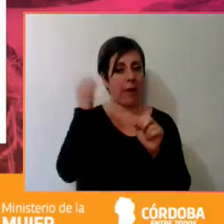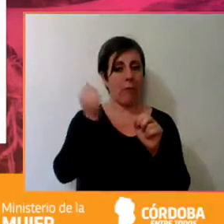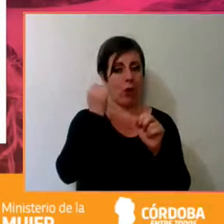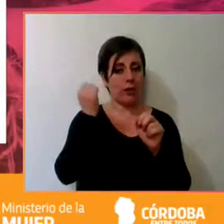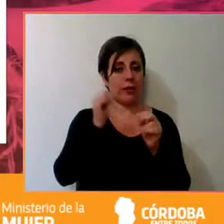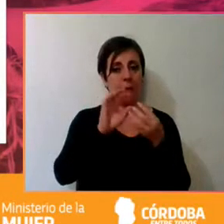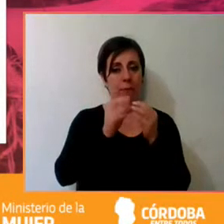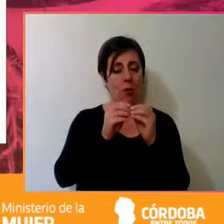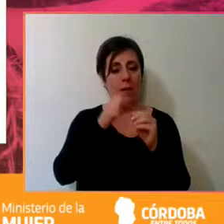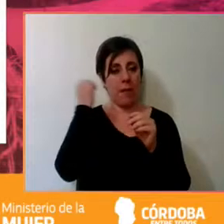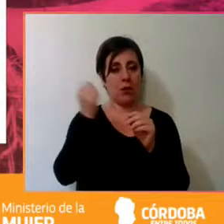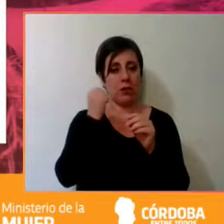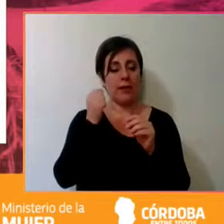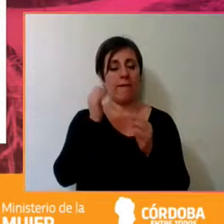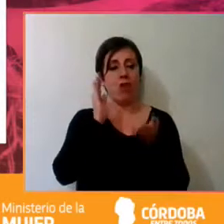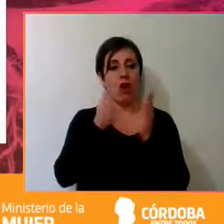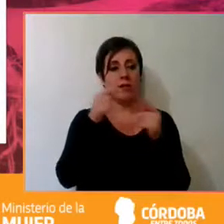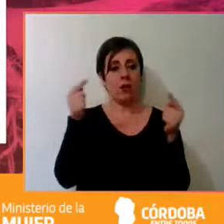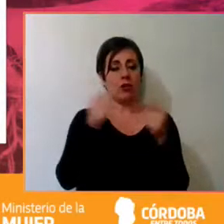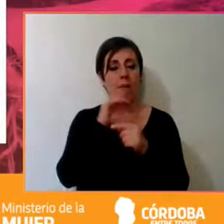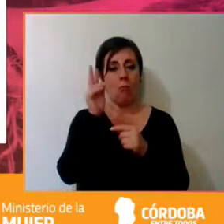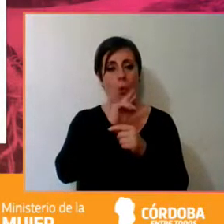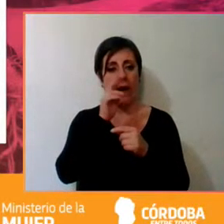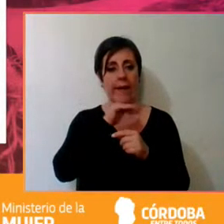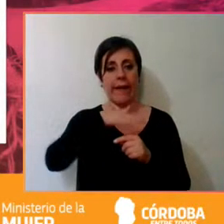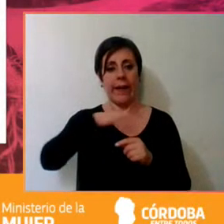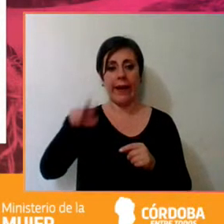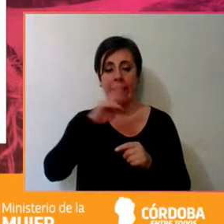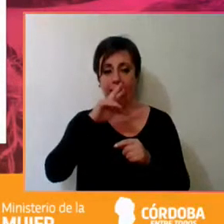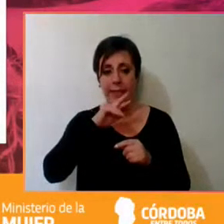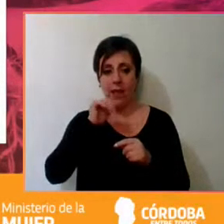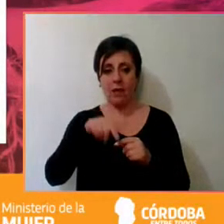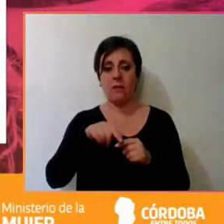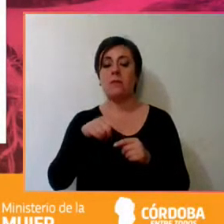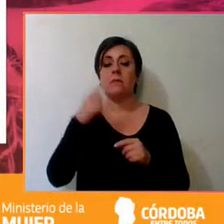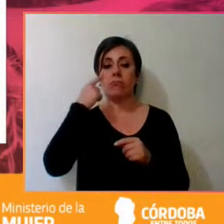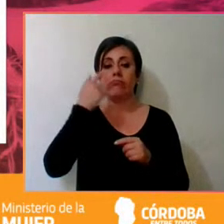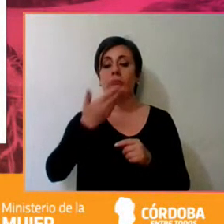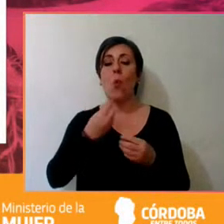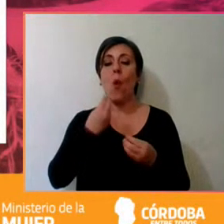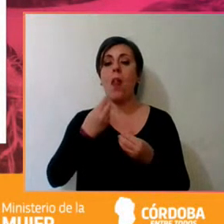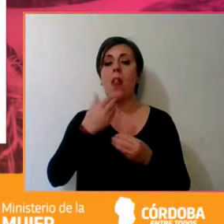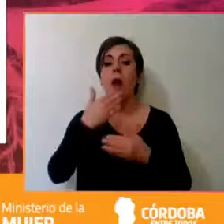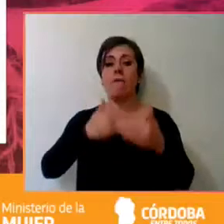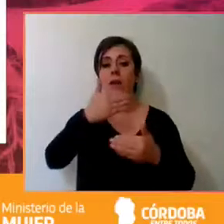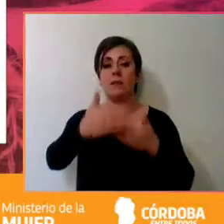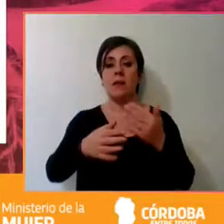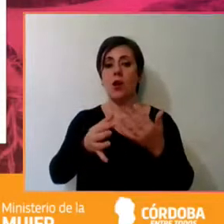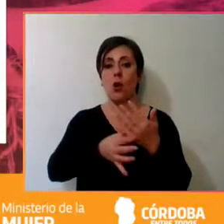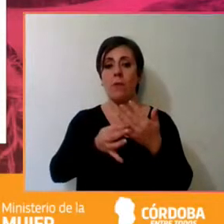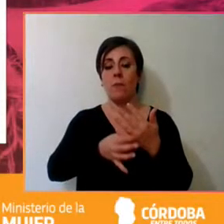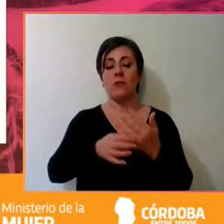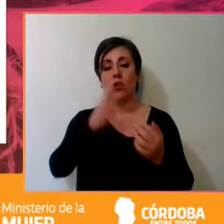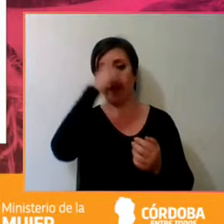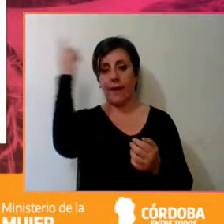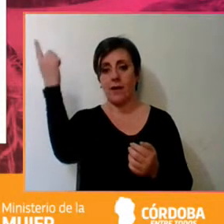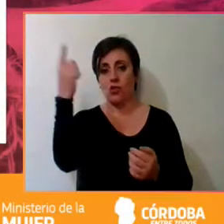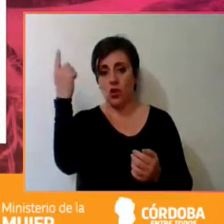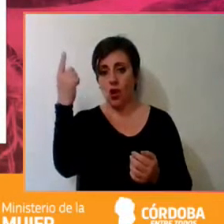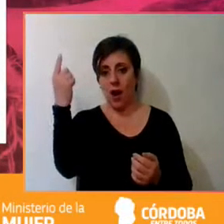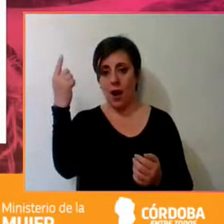tan relevantes como es la violencia contra mujeres y niñas, desplegando cuáles han sido los avances en los compromisos internacionales que